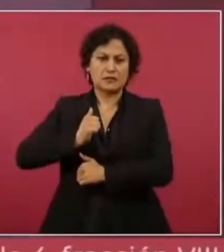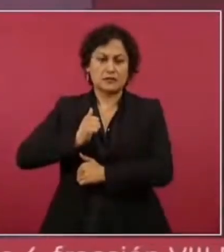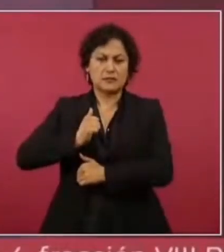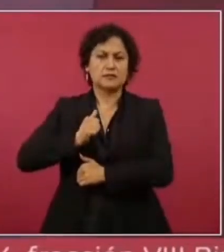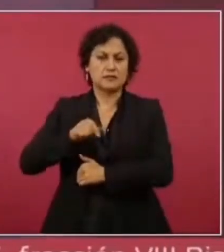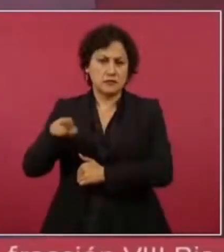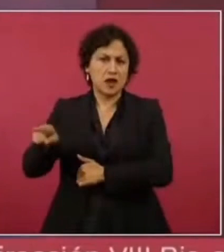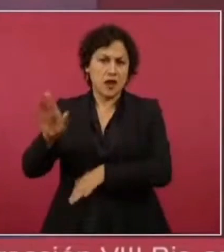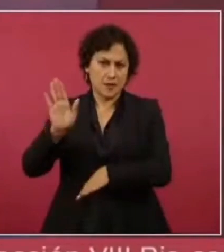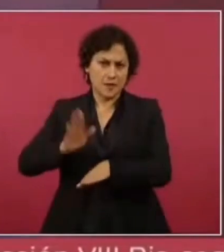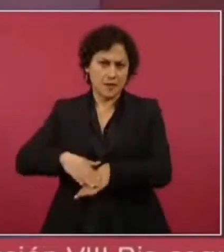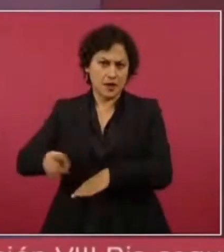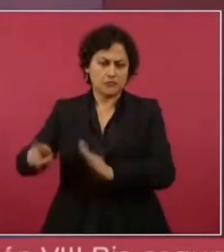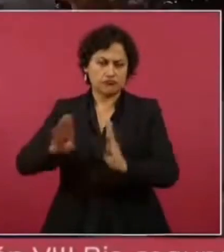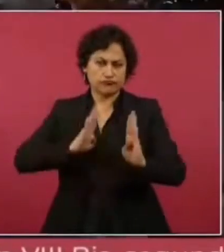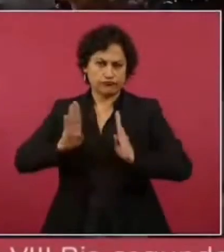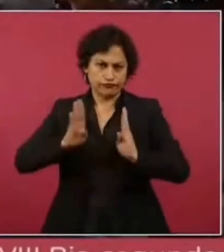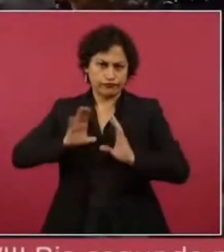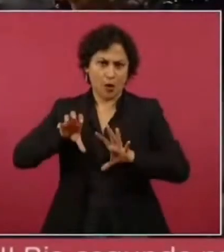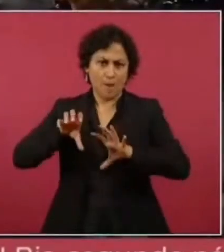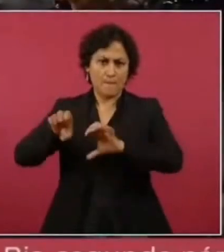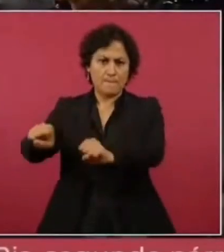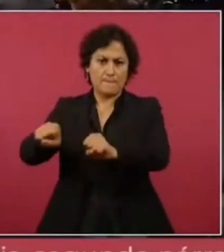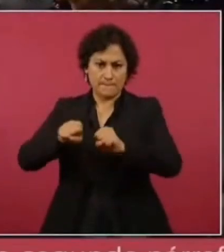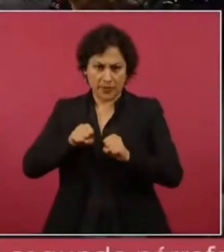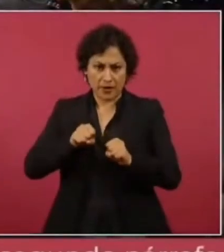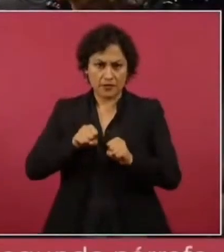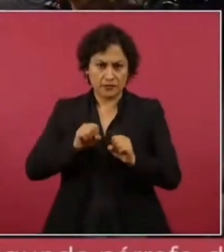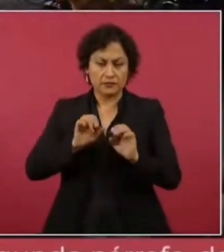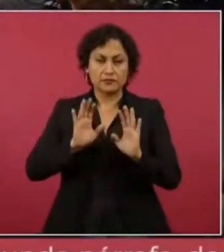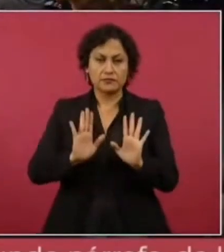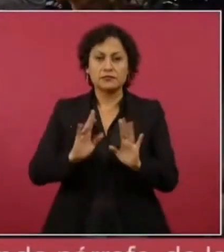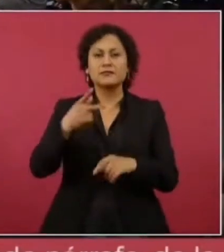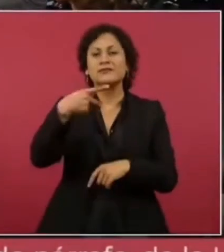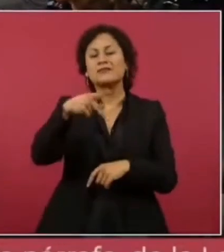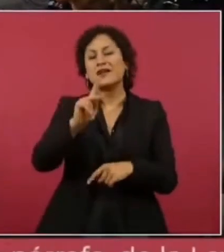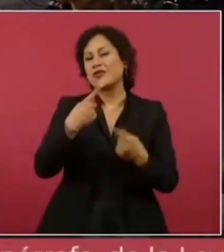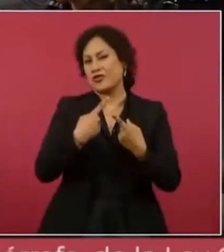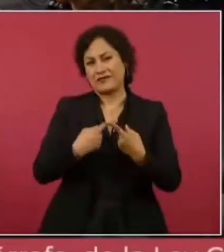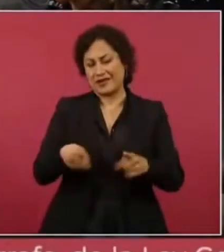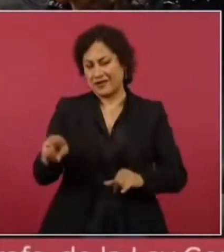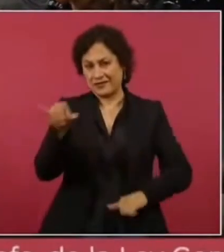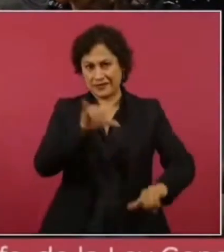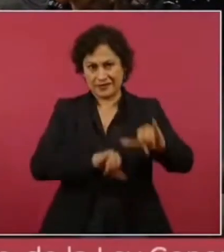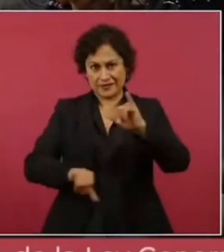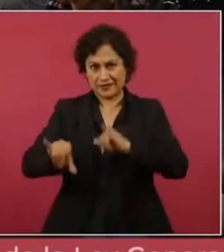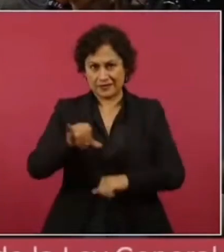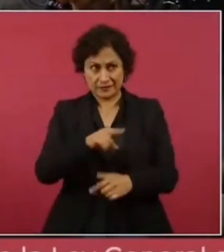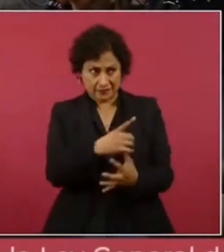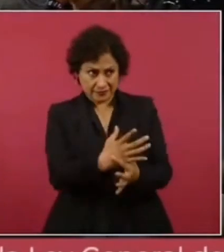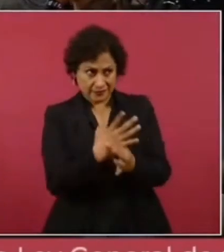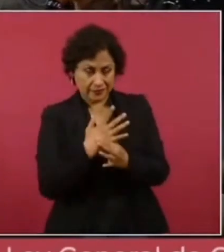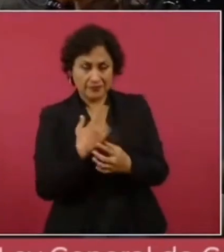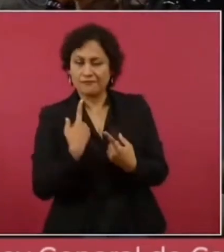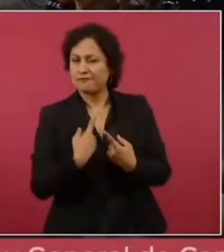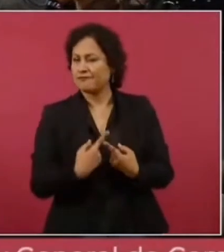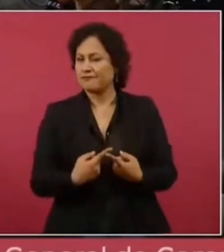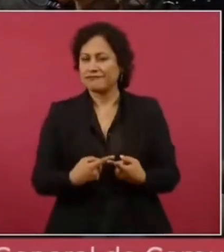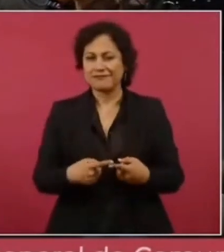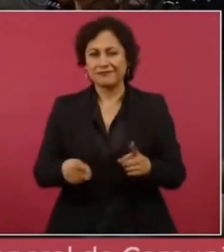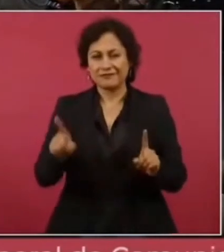el ejército pero son procedimientos de otro tipo esto